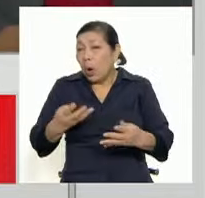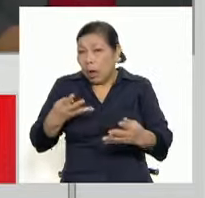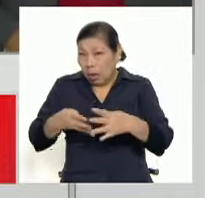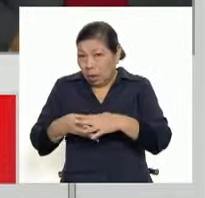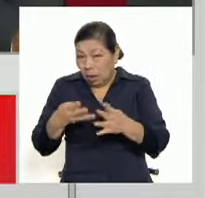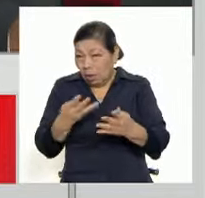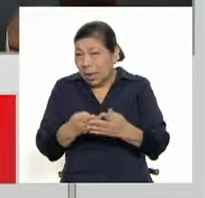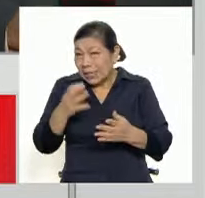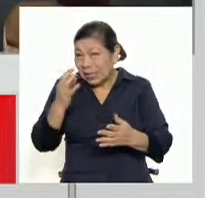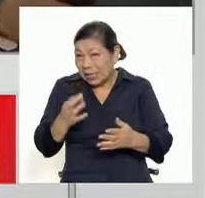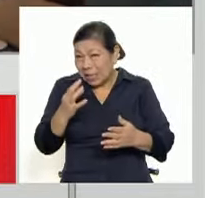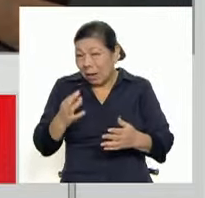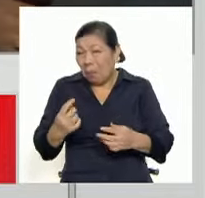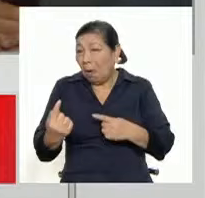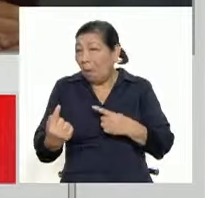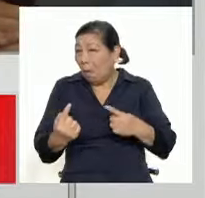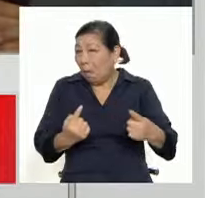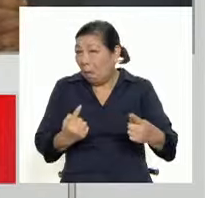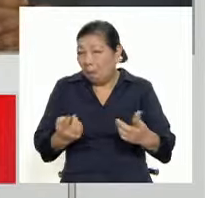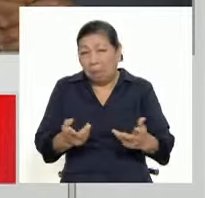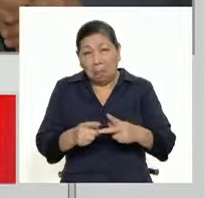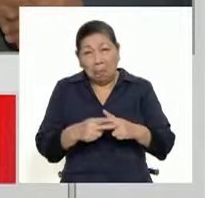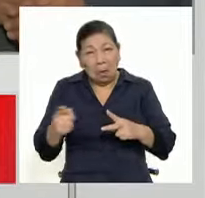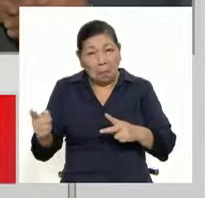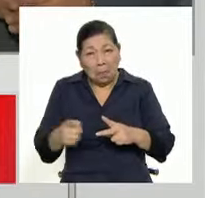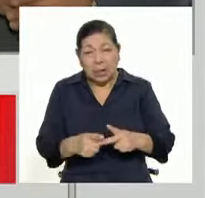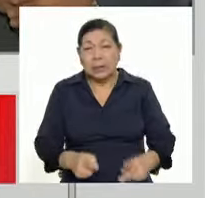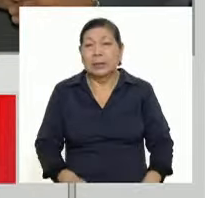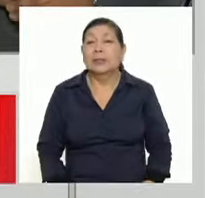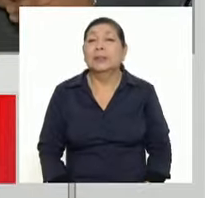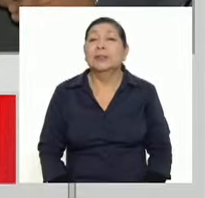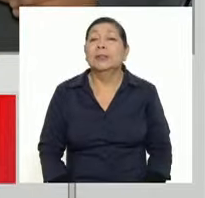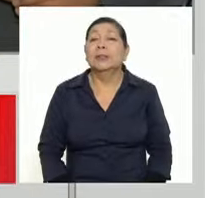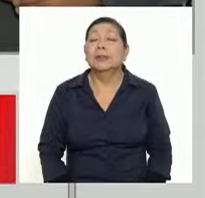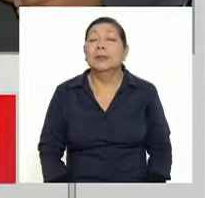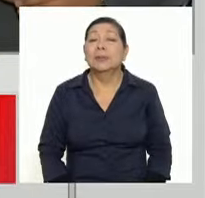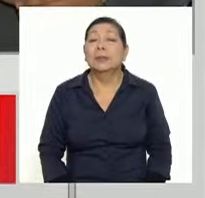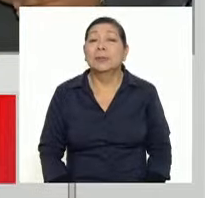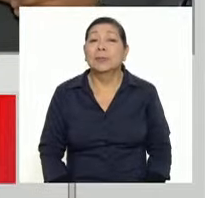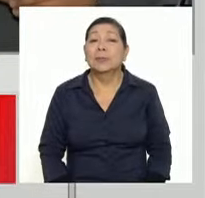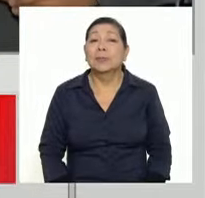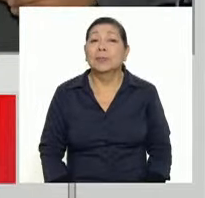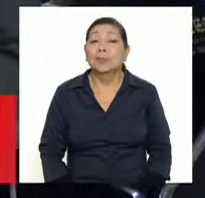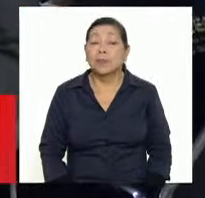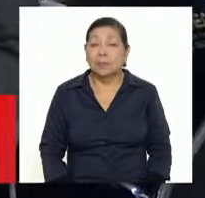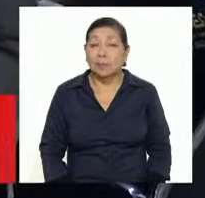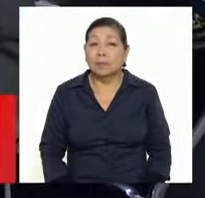este sujeto o siempre ha estado haciendo de las suyas, ¿no?, en las calles, efectivamente.